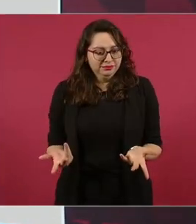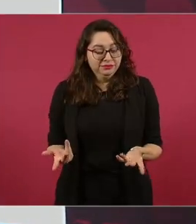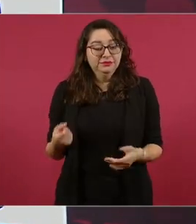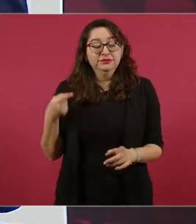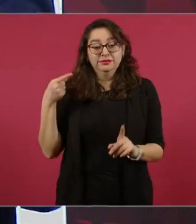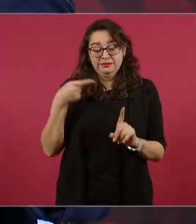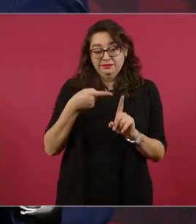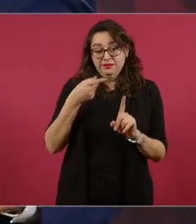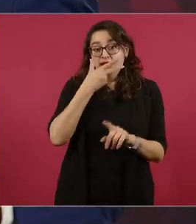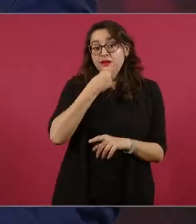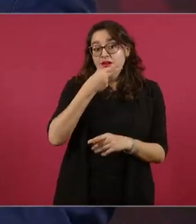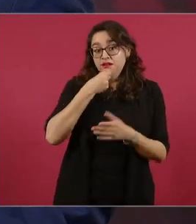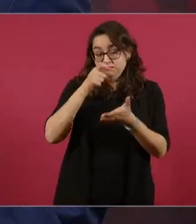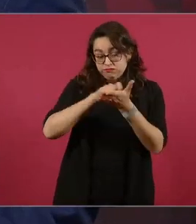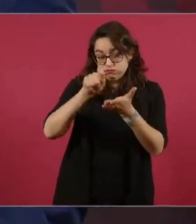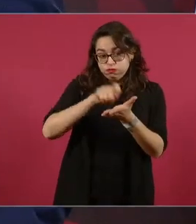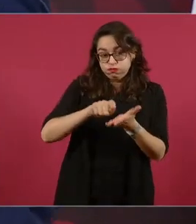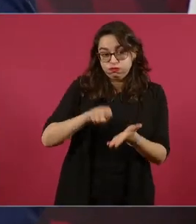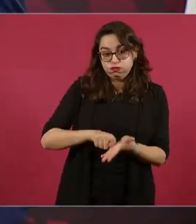es